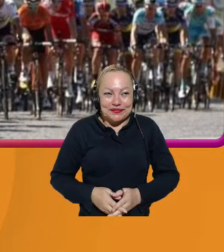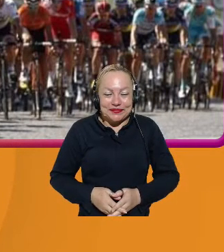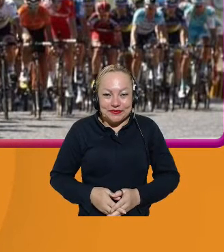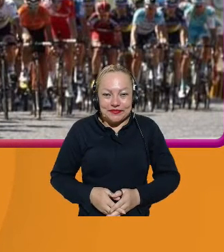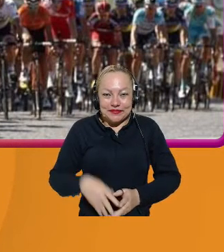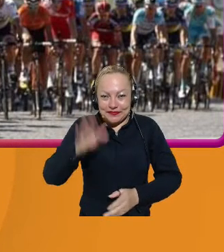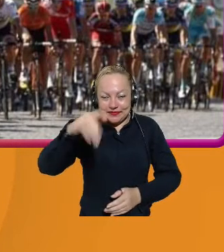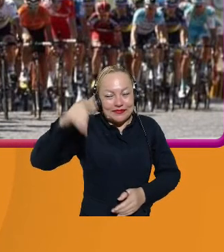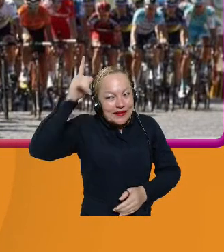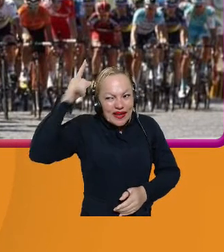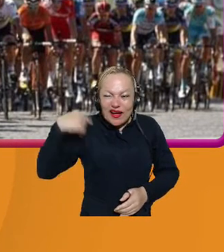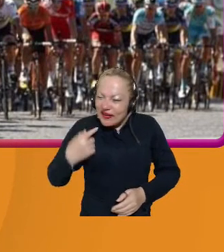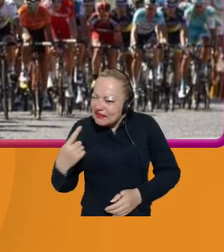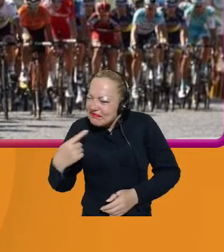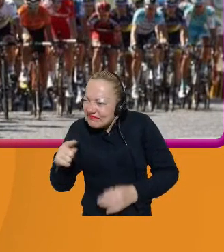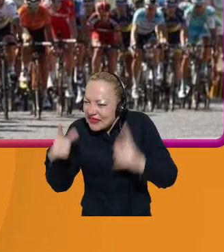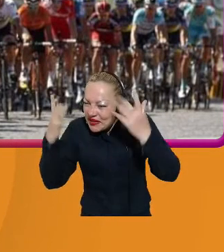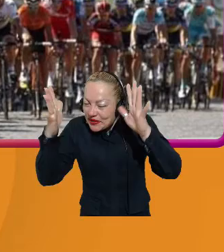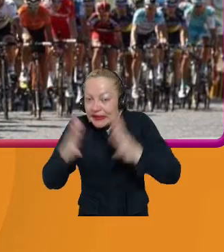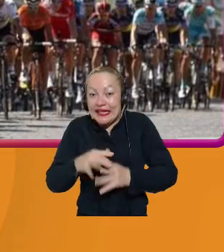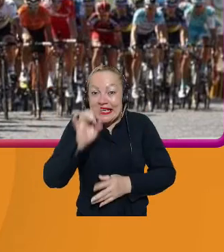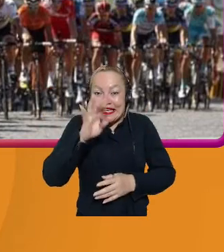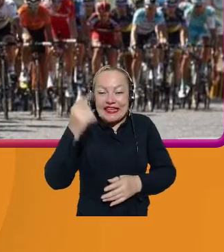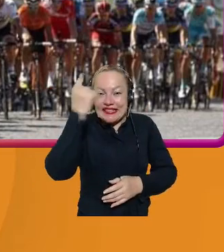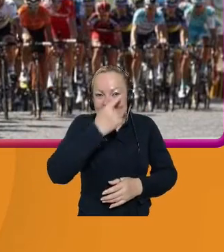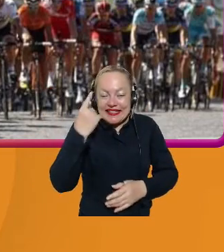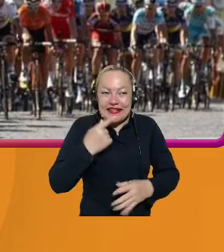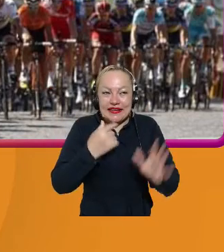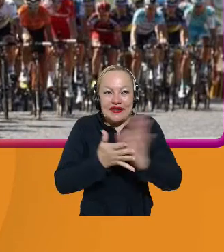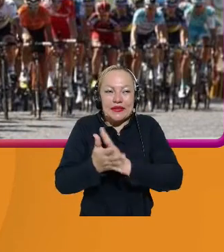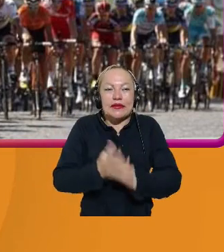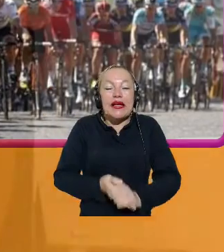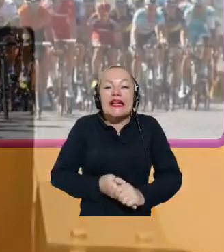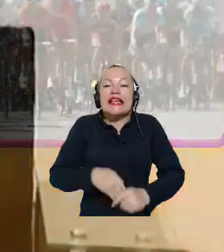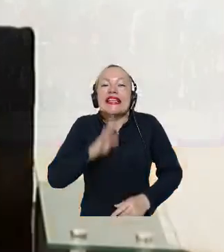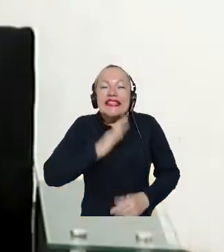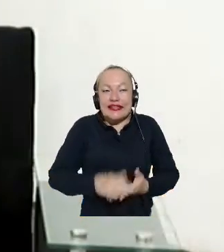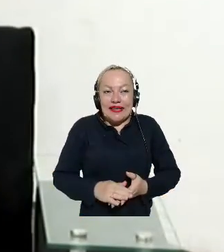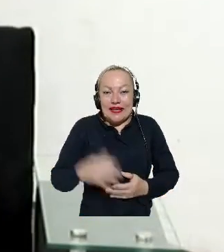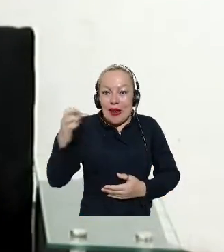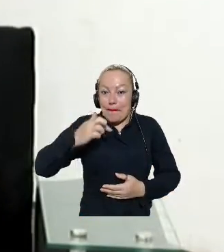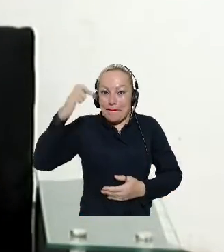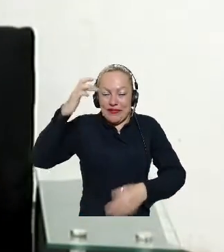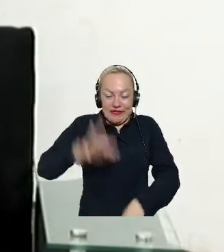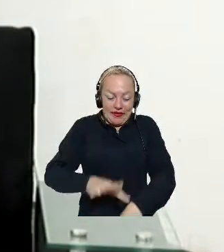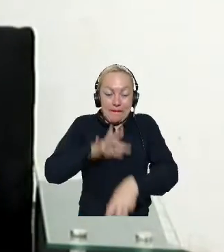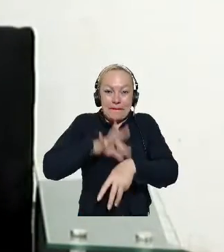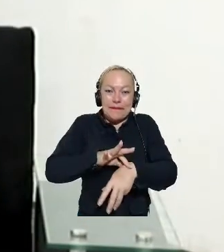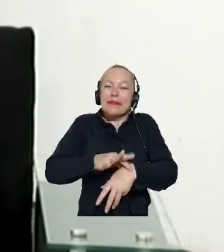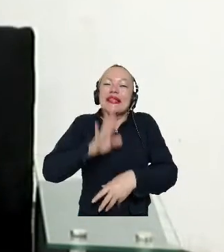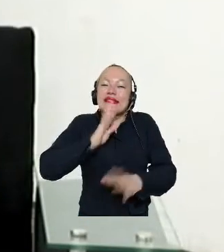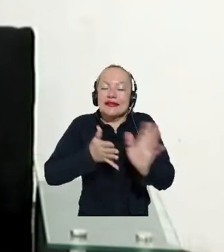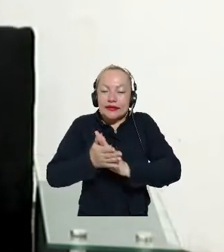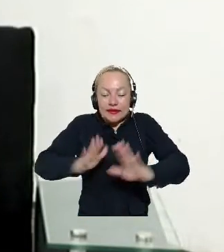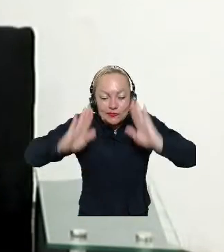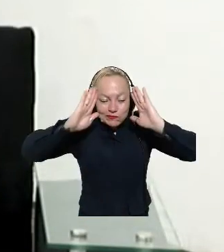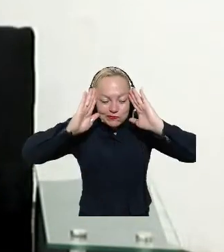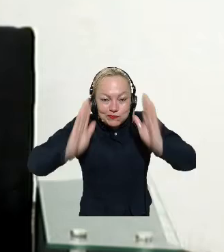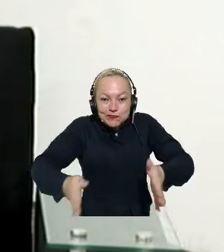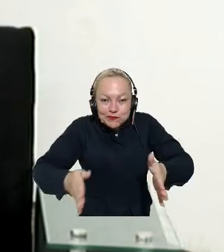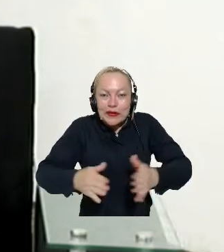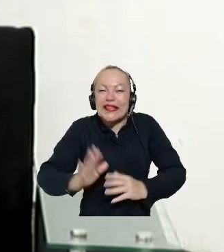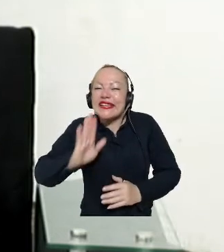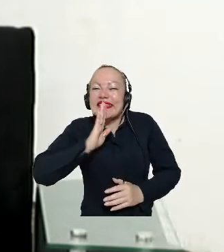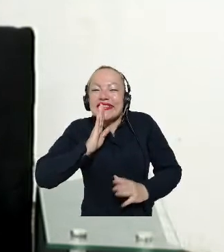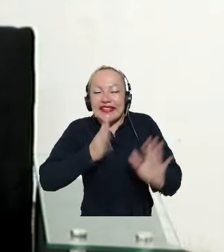Laurita. ¿Hoy qué se celebra? 15 de septiembre. ¿Sí? Día en homenaje a los profesionales de la medicina dedicados a